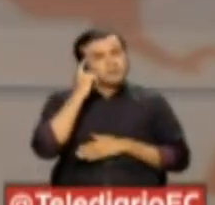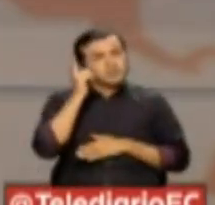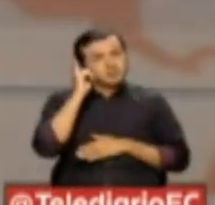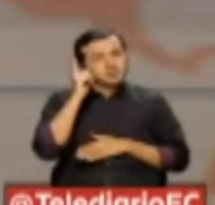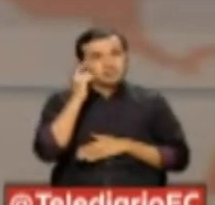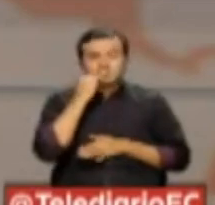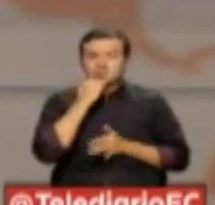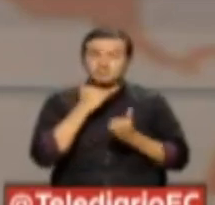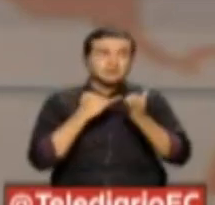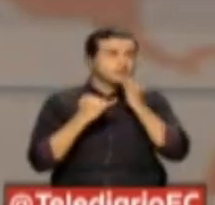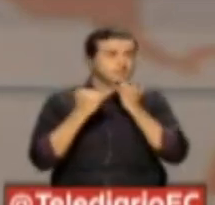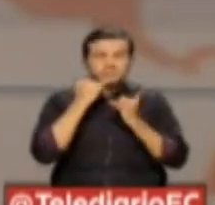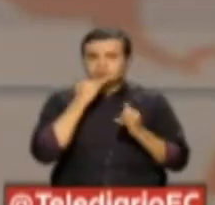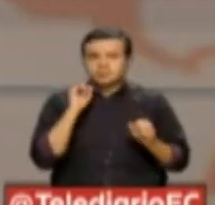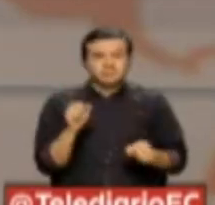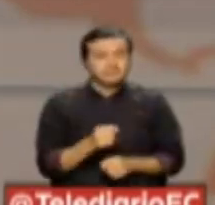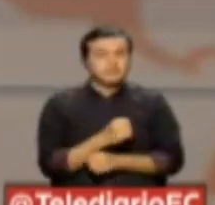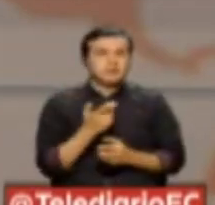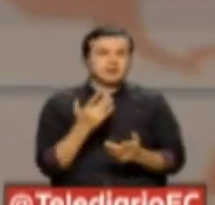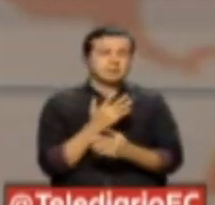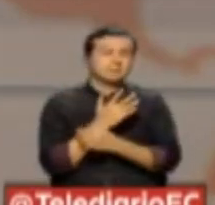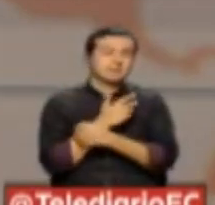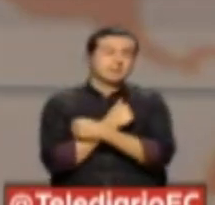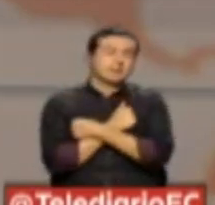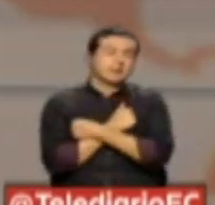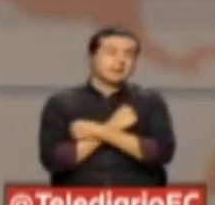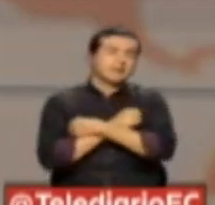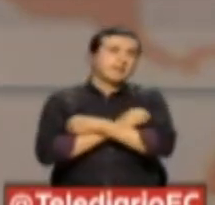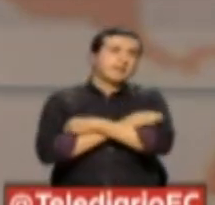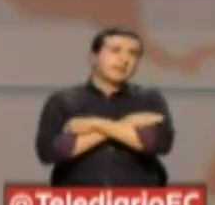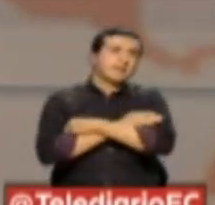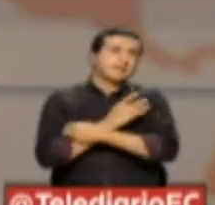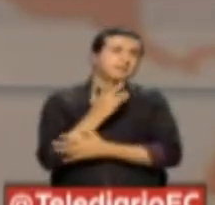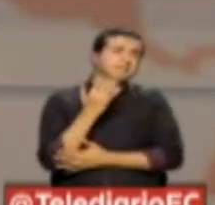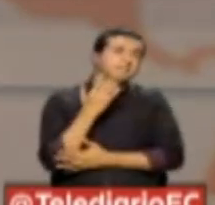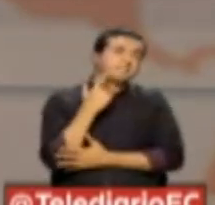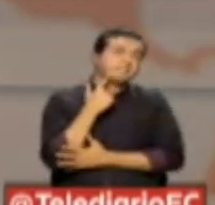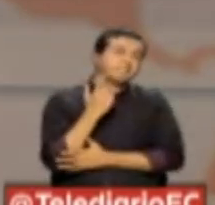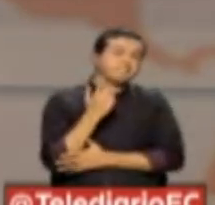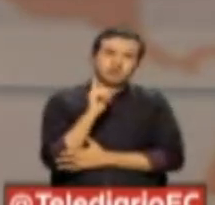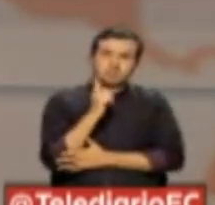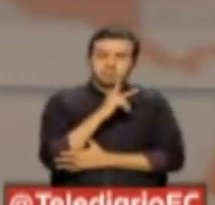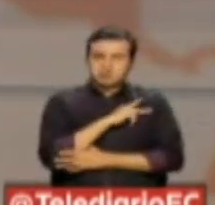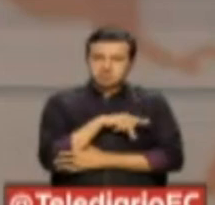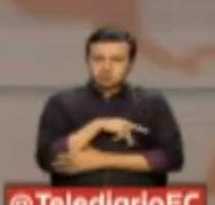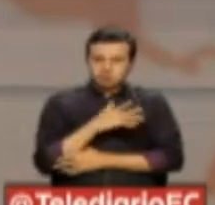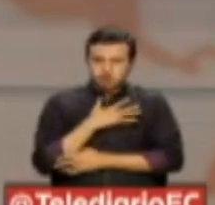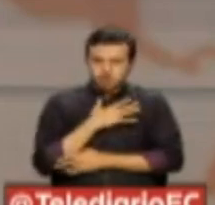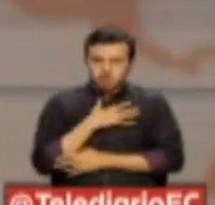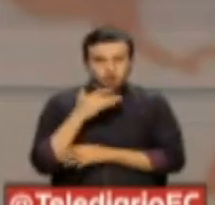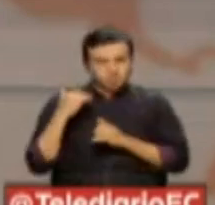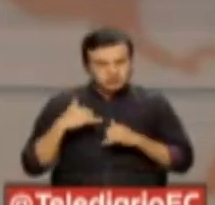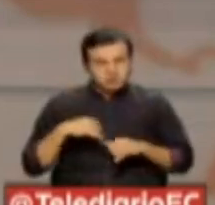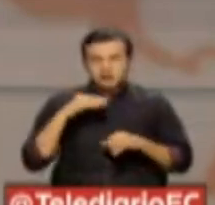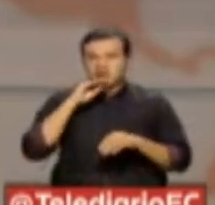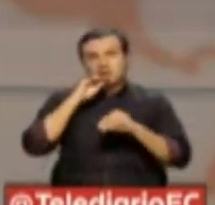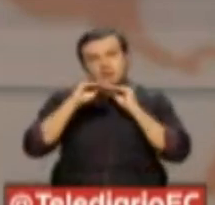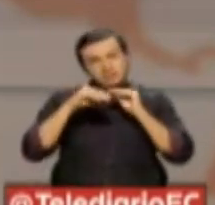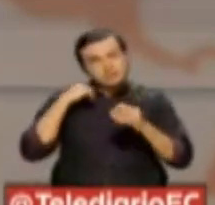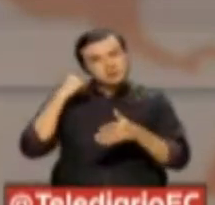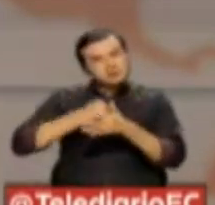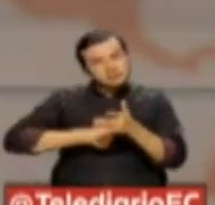es inoportuno estar cruzados de brazos esperando y es por eso que nosotros yo personalmente seguimos insistiendo